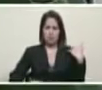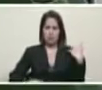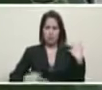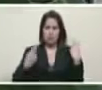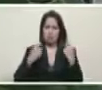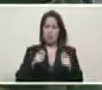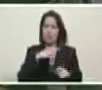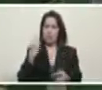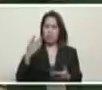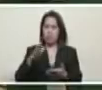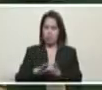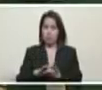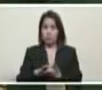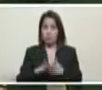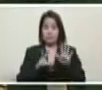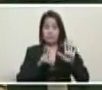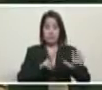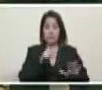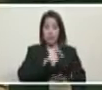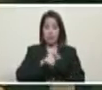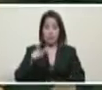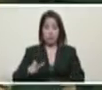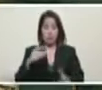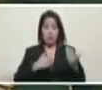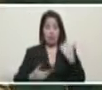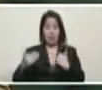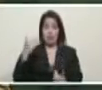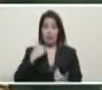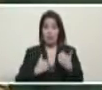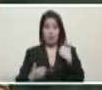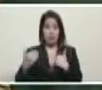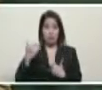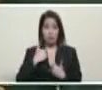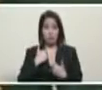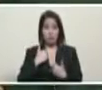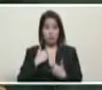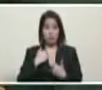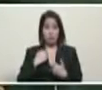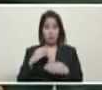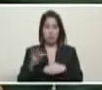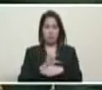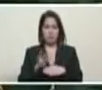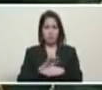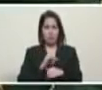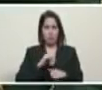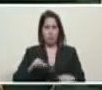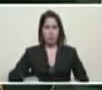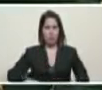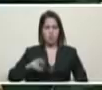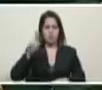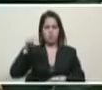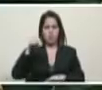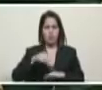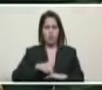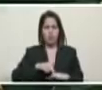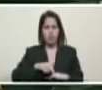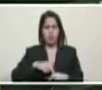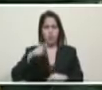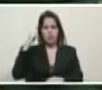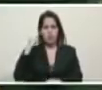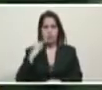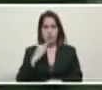Nicolás Maduro Moros. 7 específicamente fueron los funcionarios de la Guardia Nacional Bolivariana que resultaron heridos en